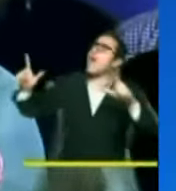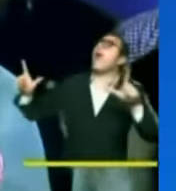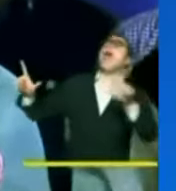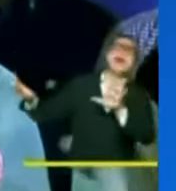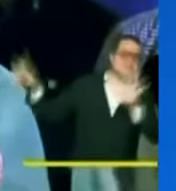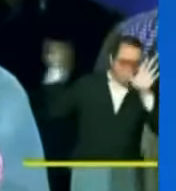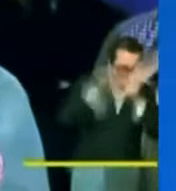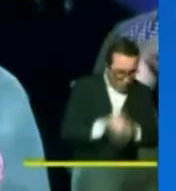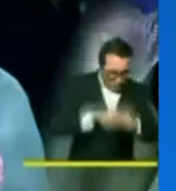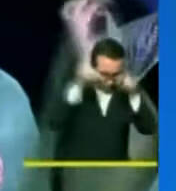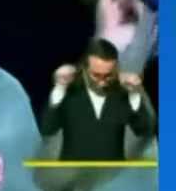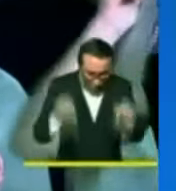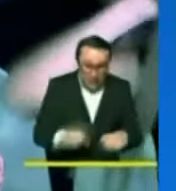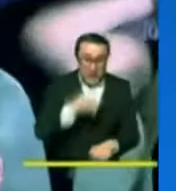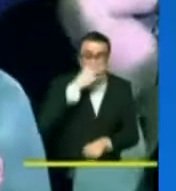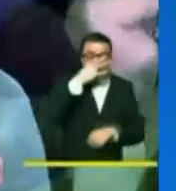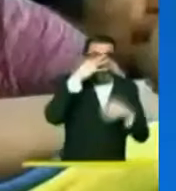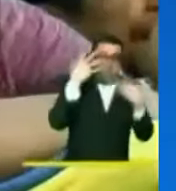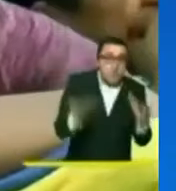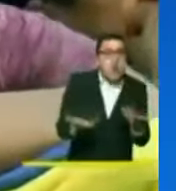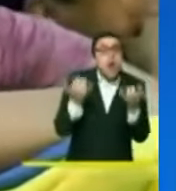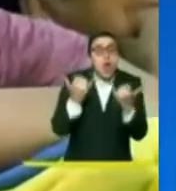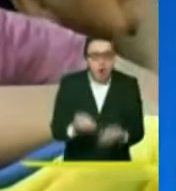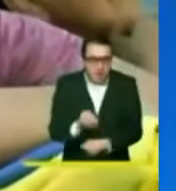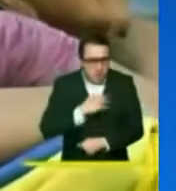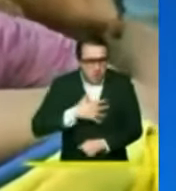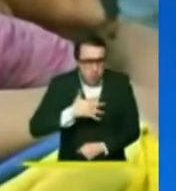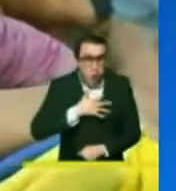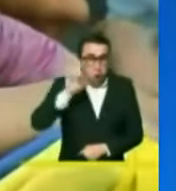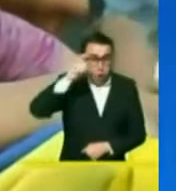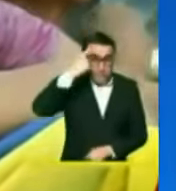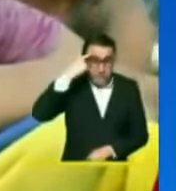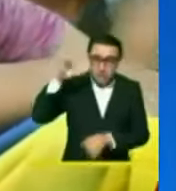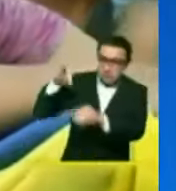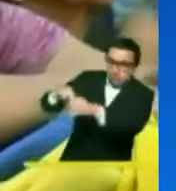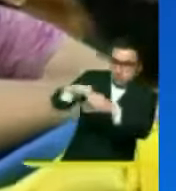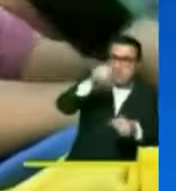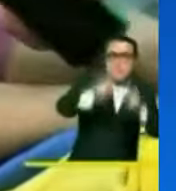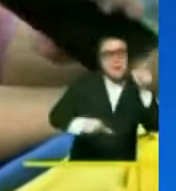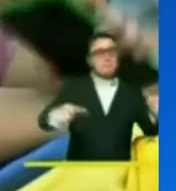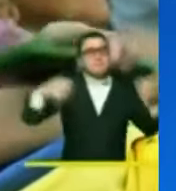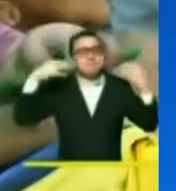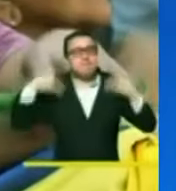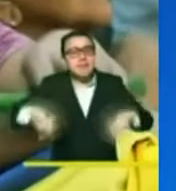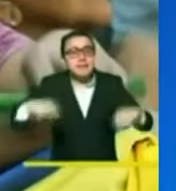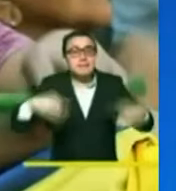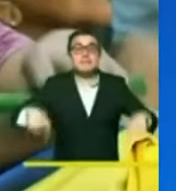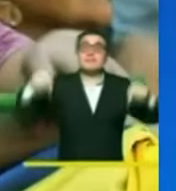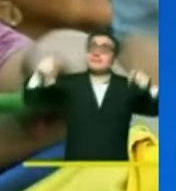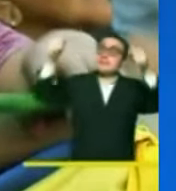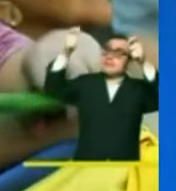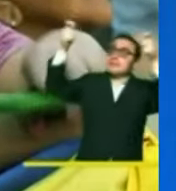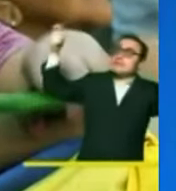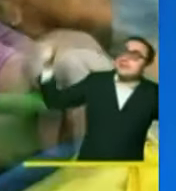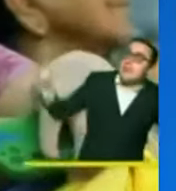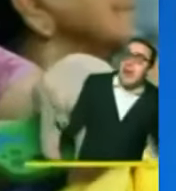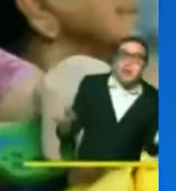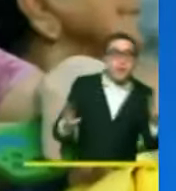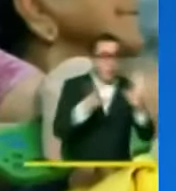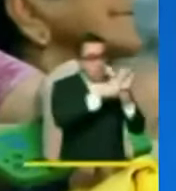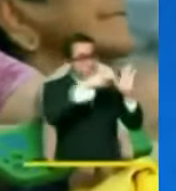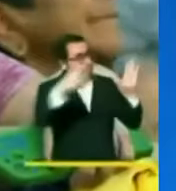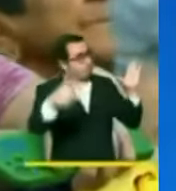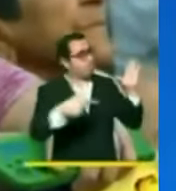a transformar una constitución que ya de por sí es una de las constituciones más garantistas que tiene el